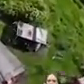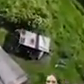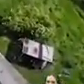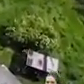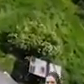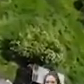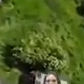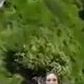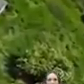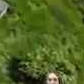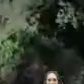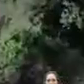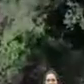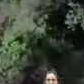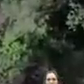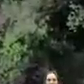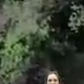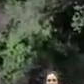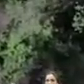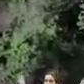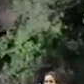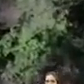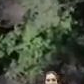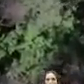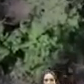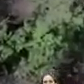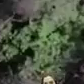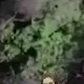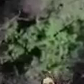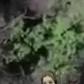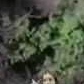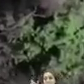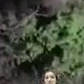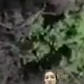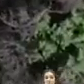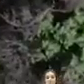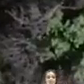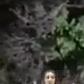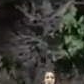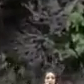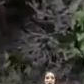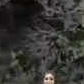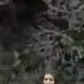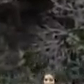Cundinamarca, un laboratorio de coca. San Clemente no aceptó los cargos en su contra.